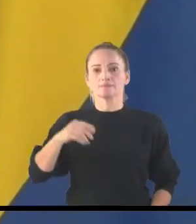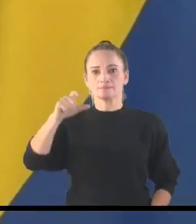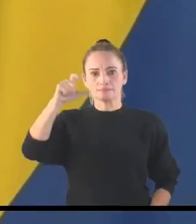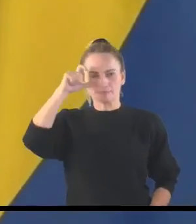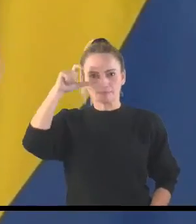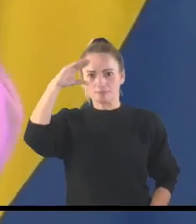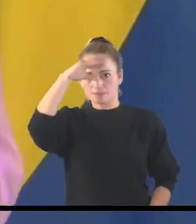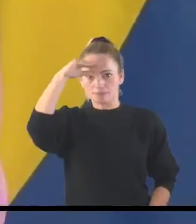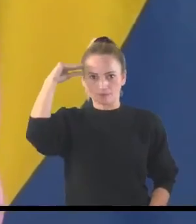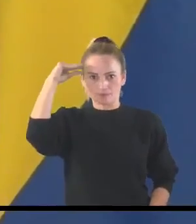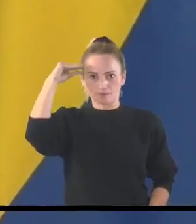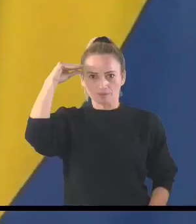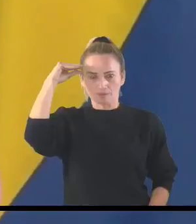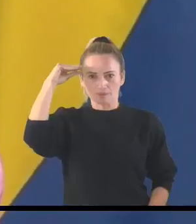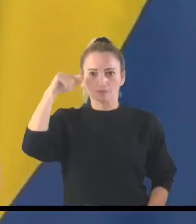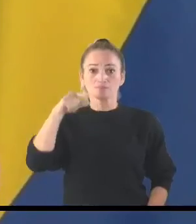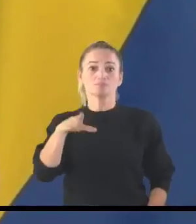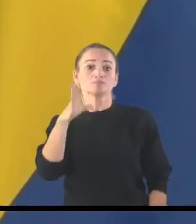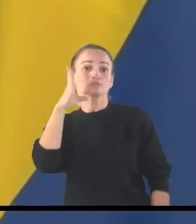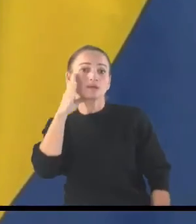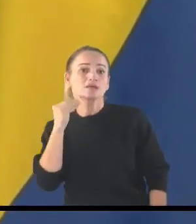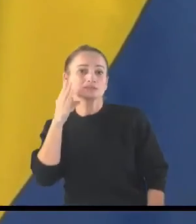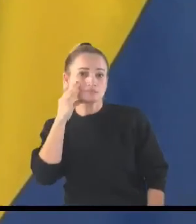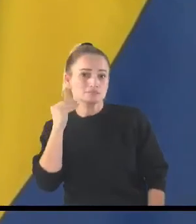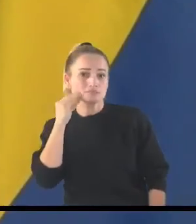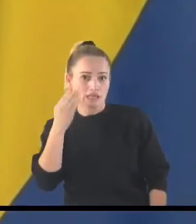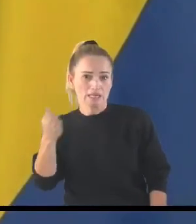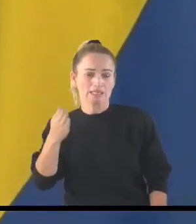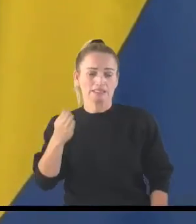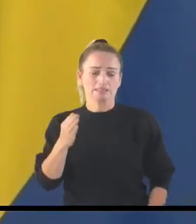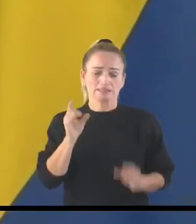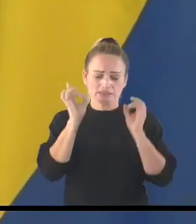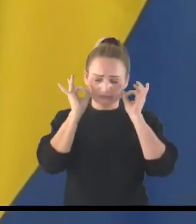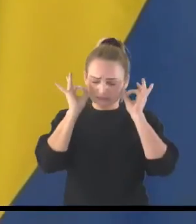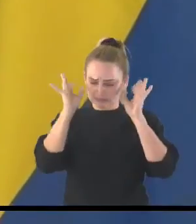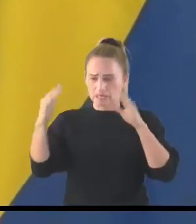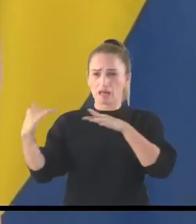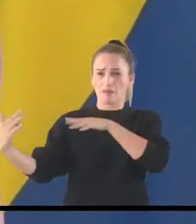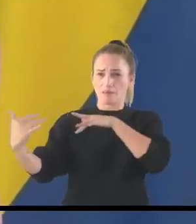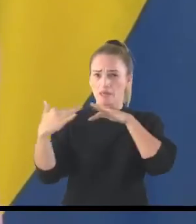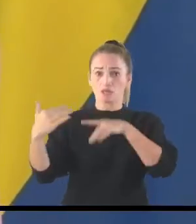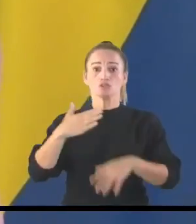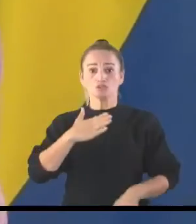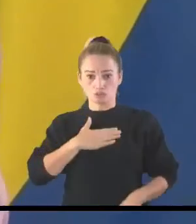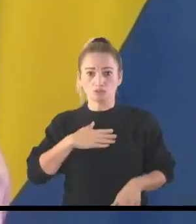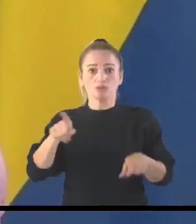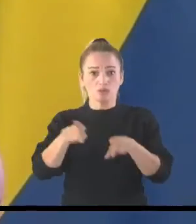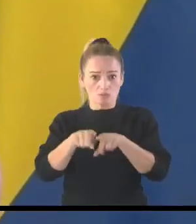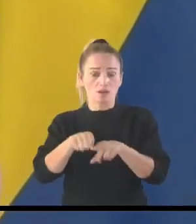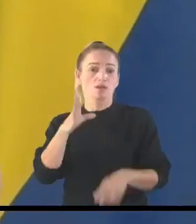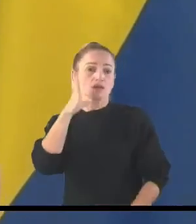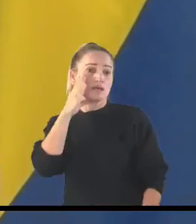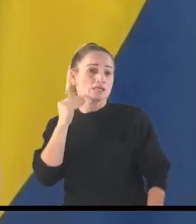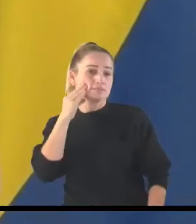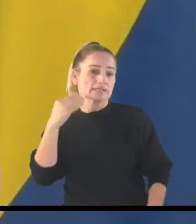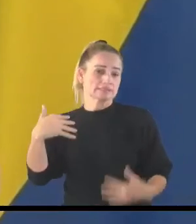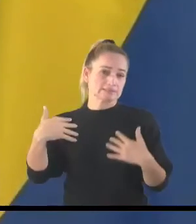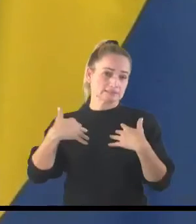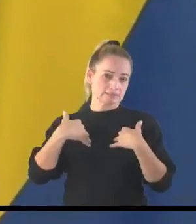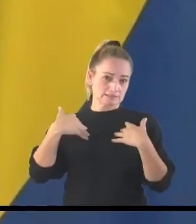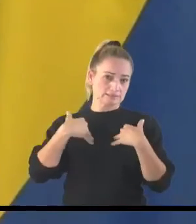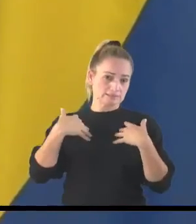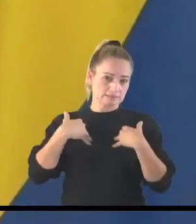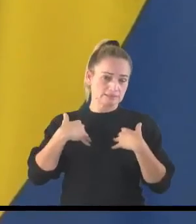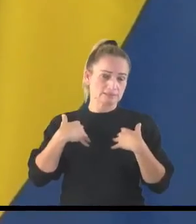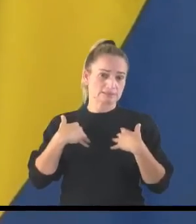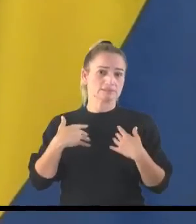Petro ha vivido el horror de la guerra, y quien les habla también,